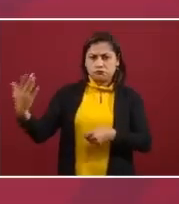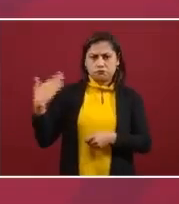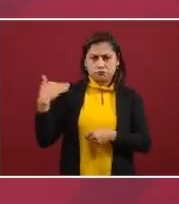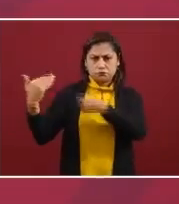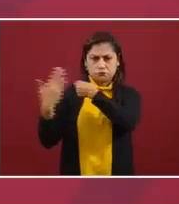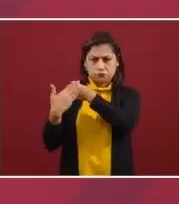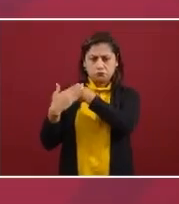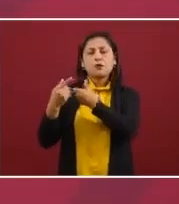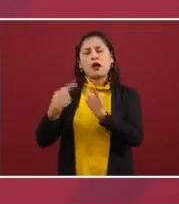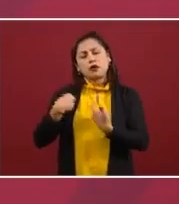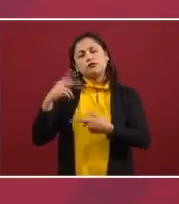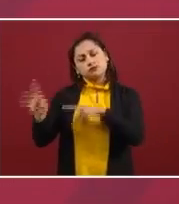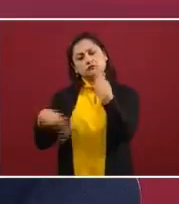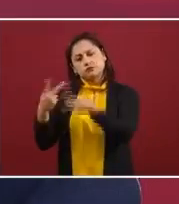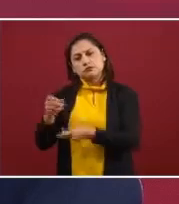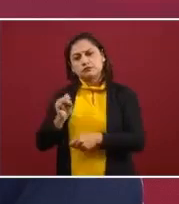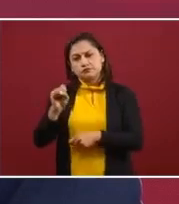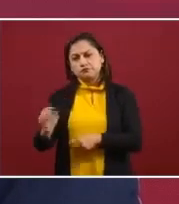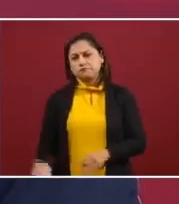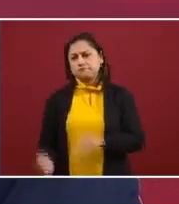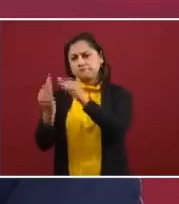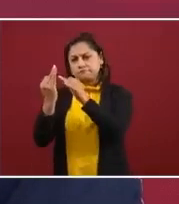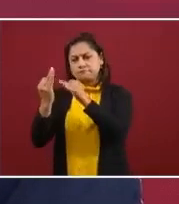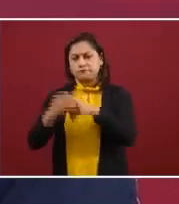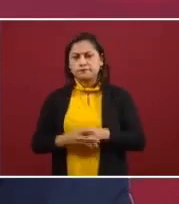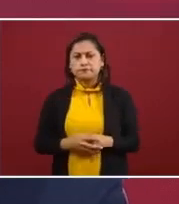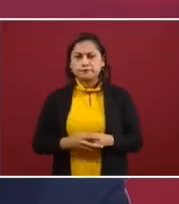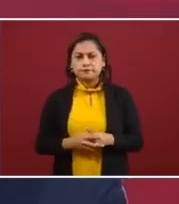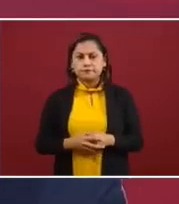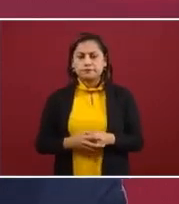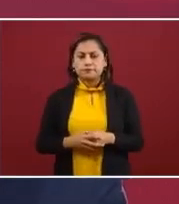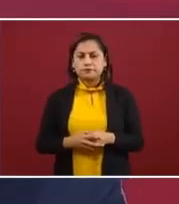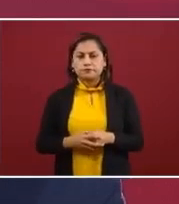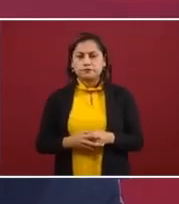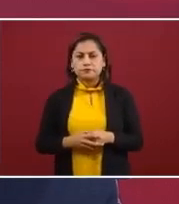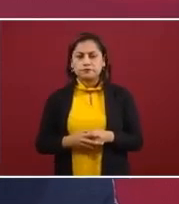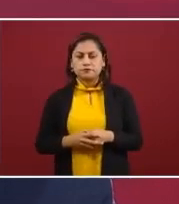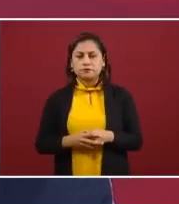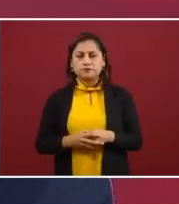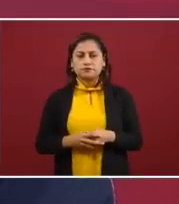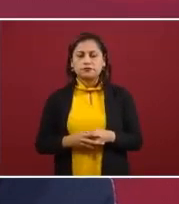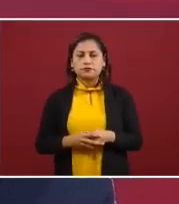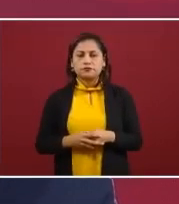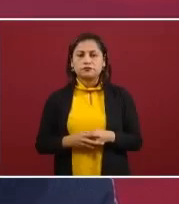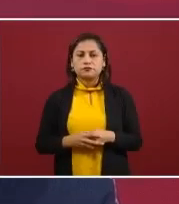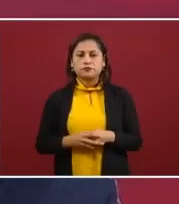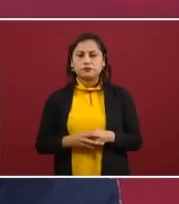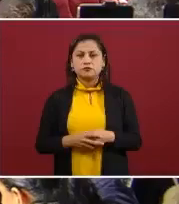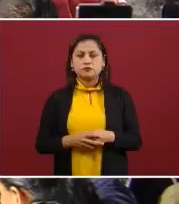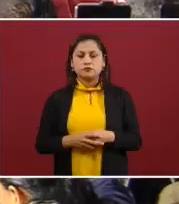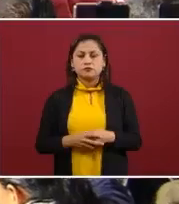López Obrador dijo por su parte que se ha mantenido firme en refrendar la decisión y defenderla tomada el pasado